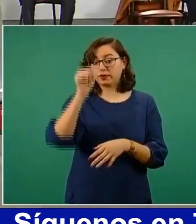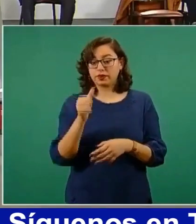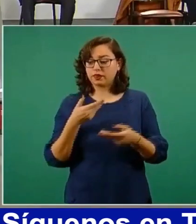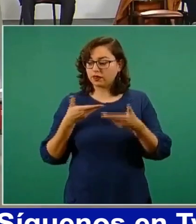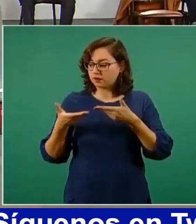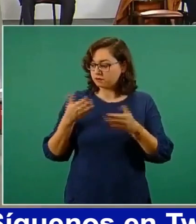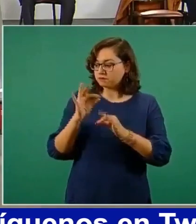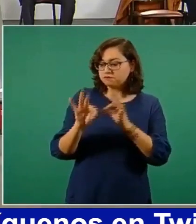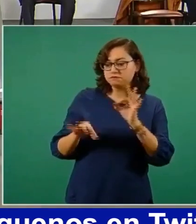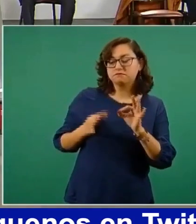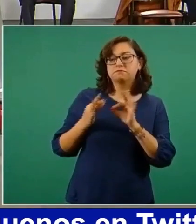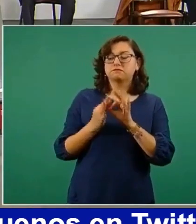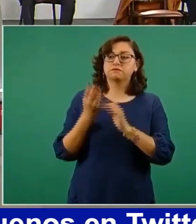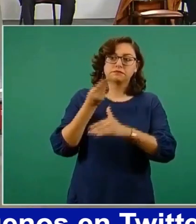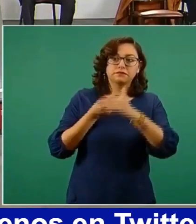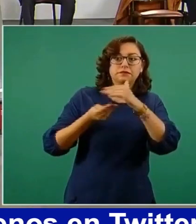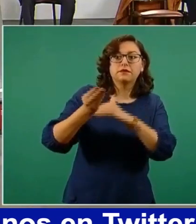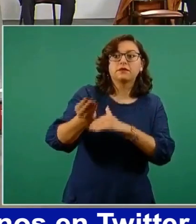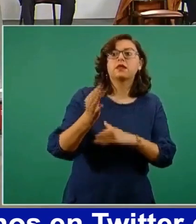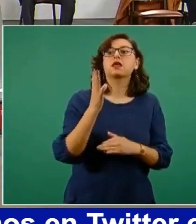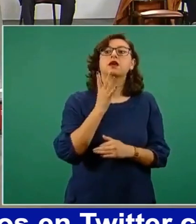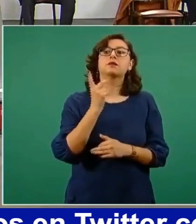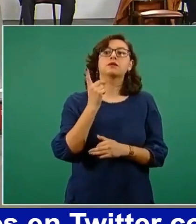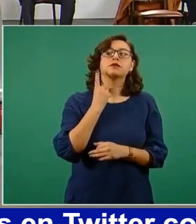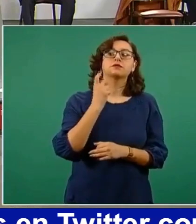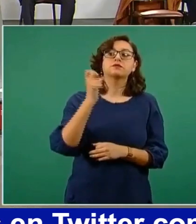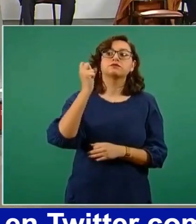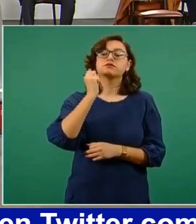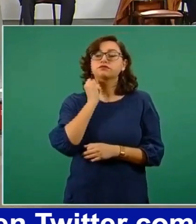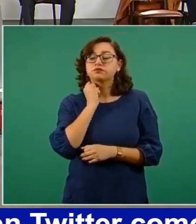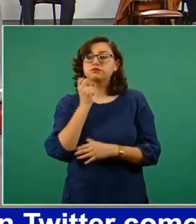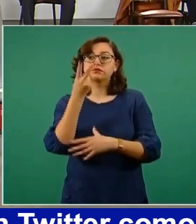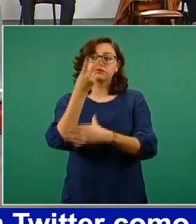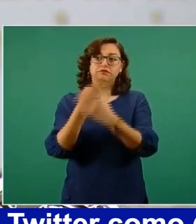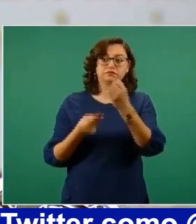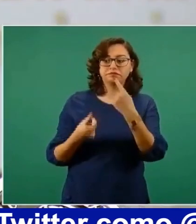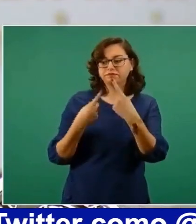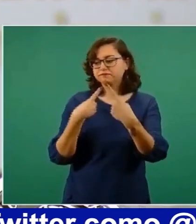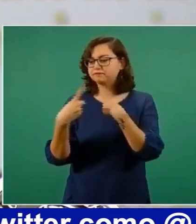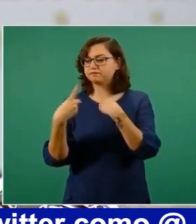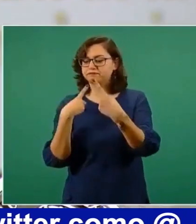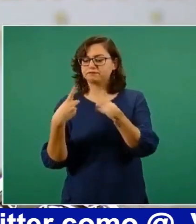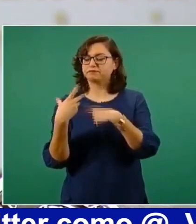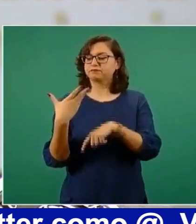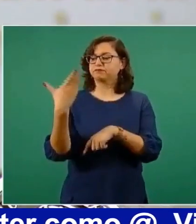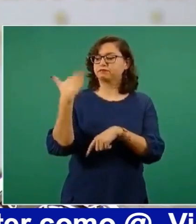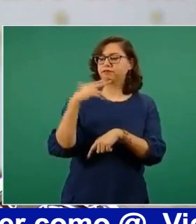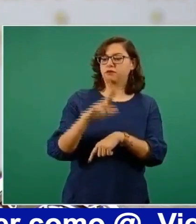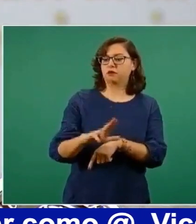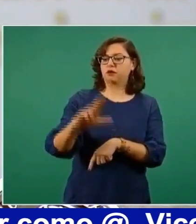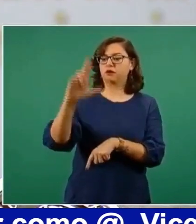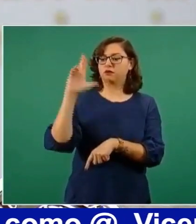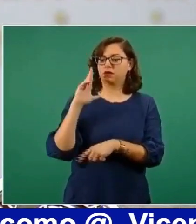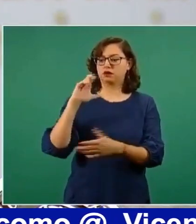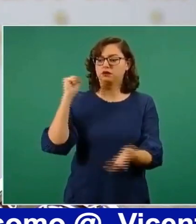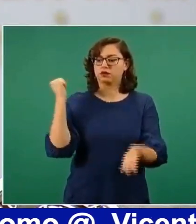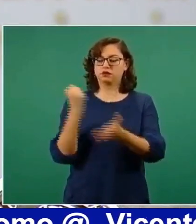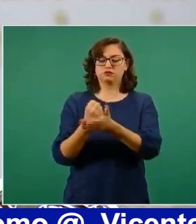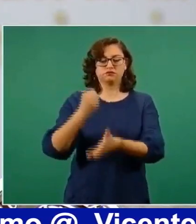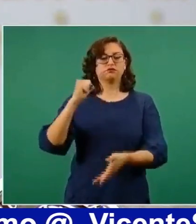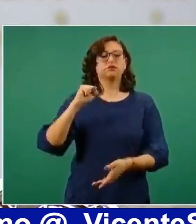digamos que se necesitaba un trabajo conjunto. Finalmente, a partir de este acuerdo, la Cámara